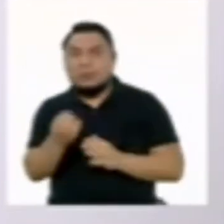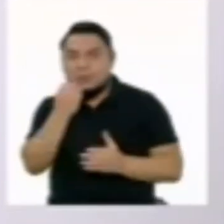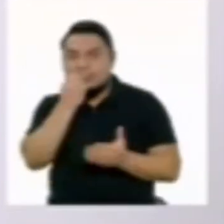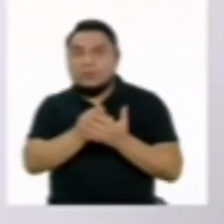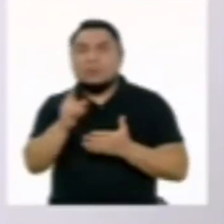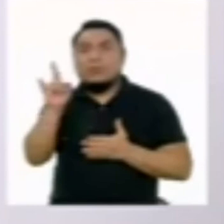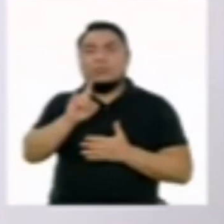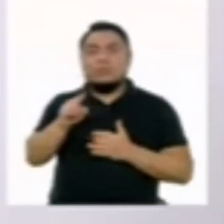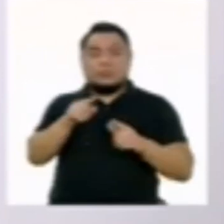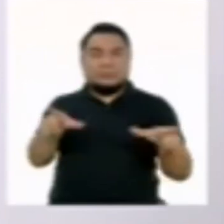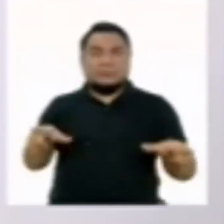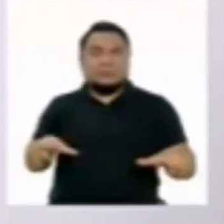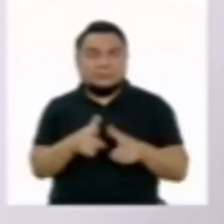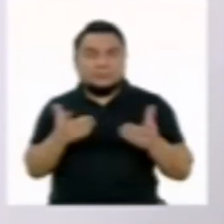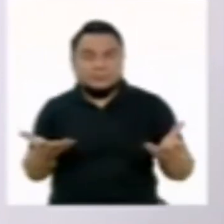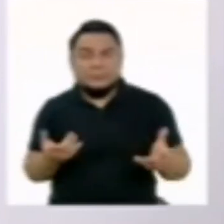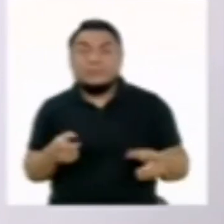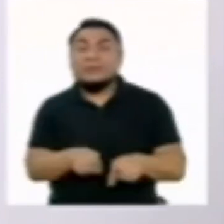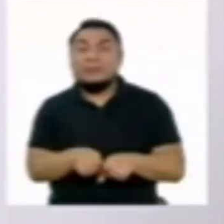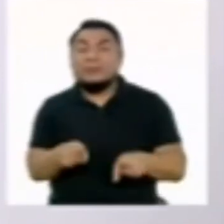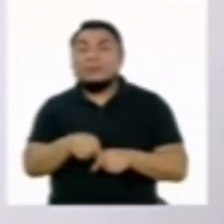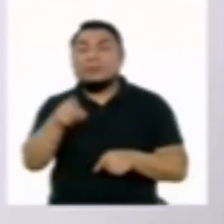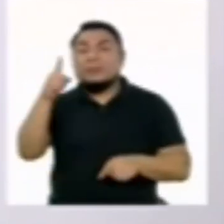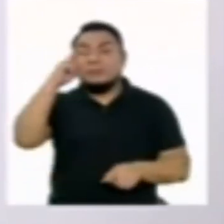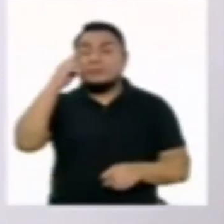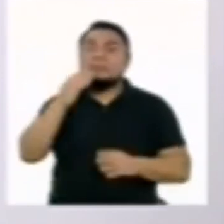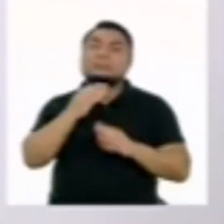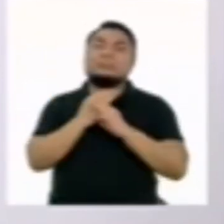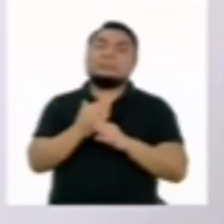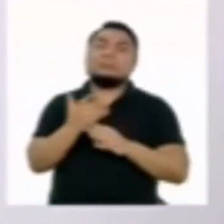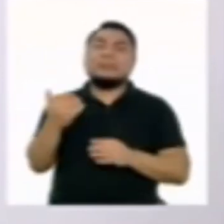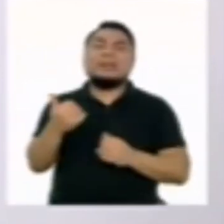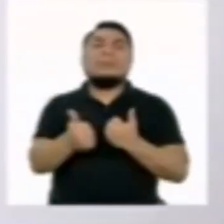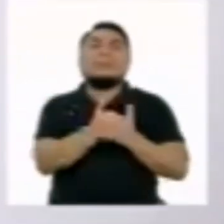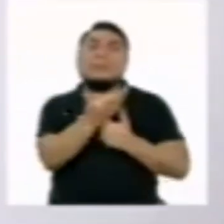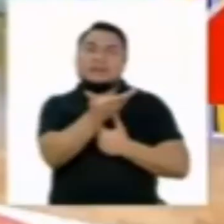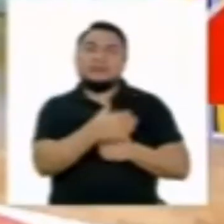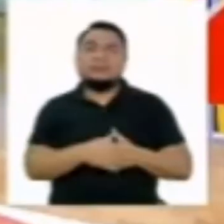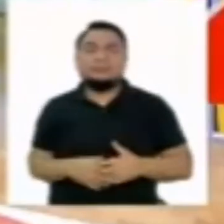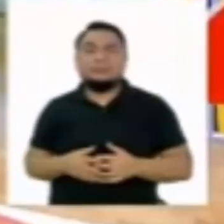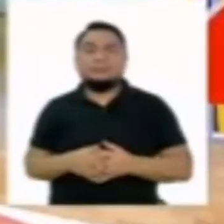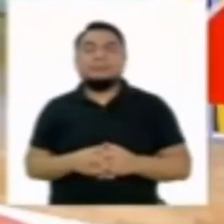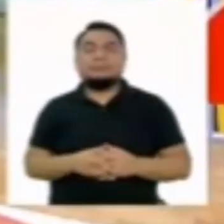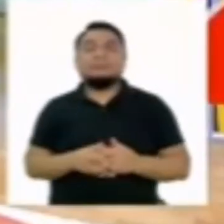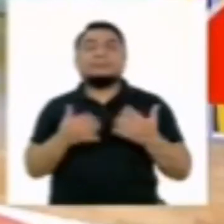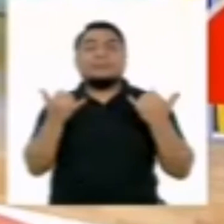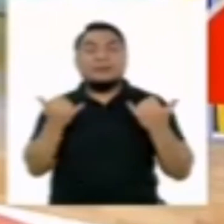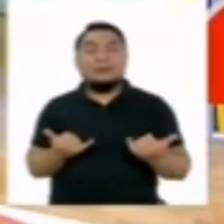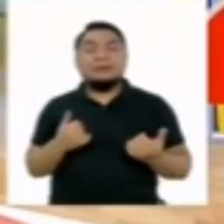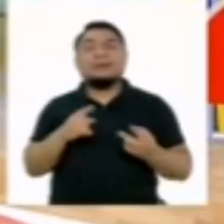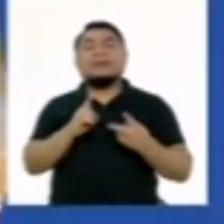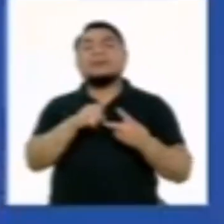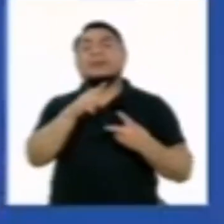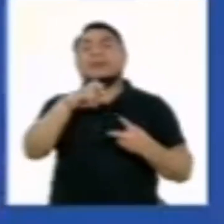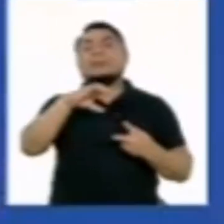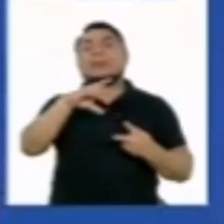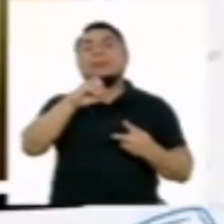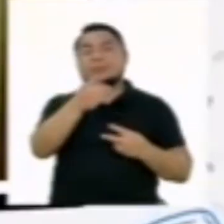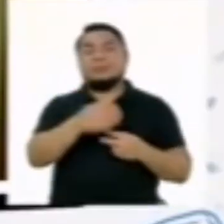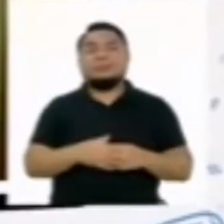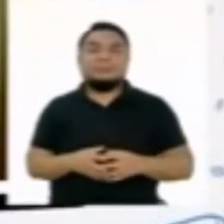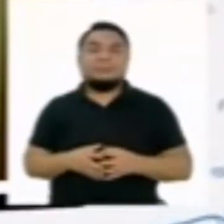buen uso de nuestro espacio y además evitamos exponernos al peligro. Ahora es el turno de